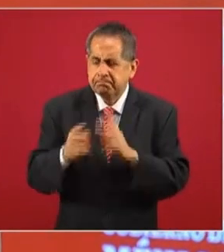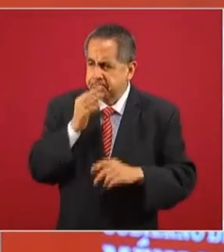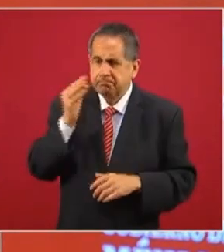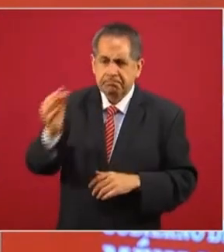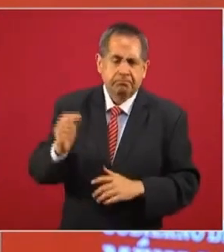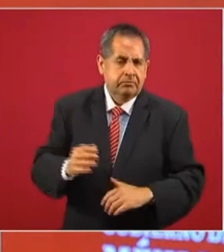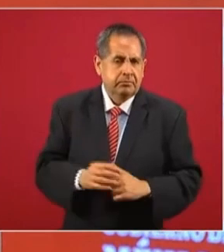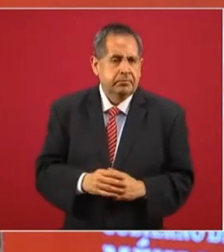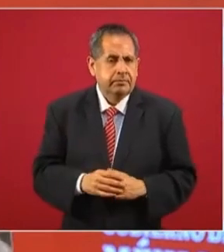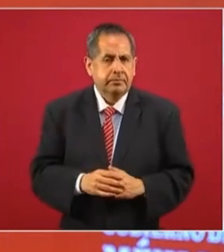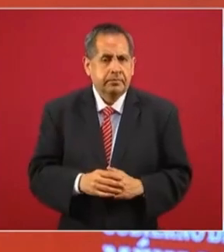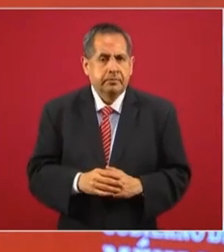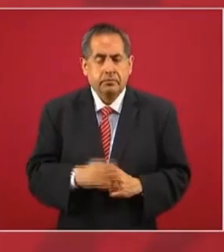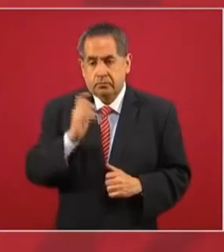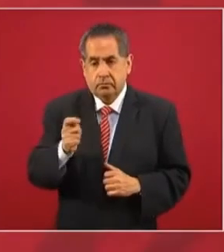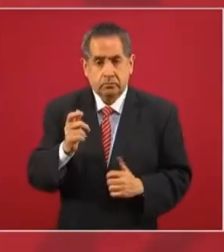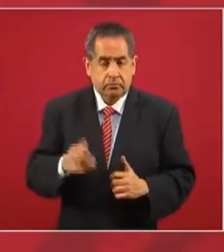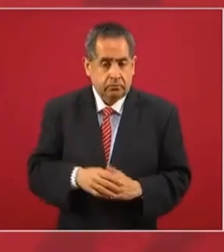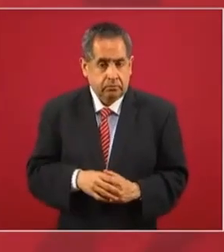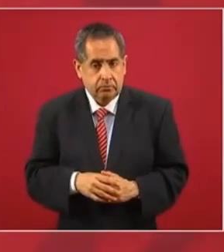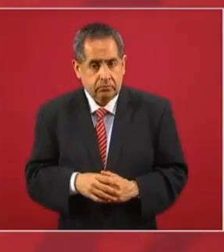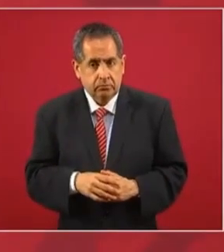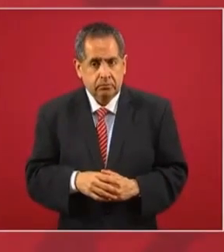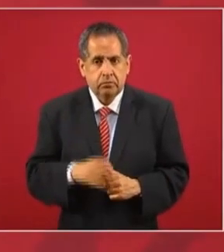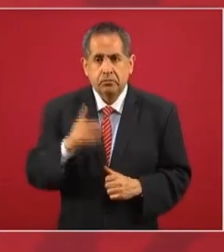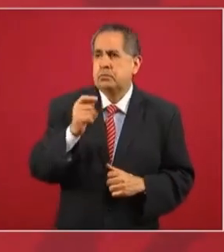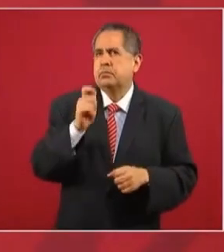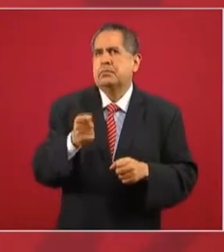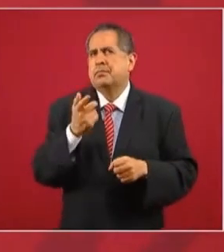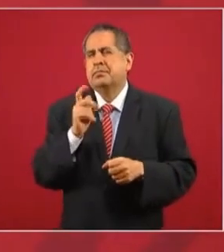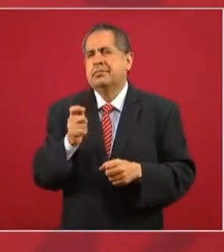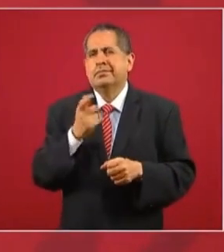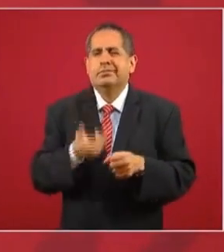planteando el de que no es porque esté en un hospital